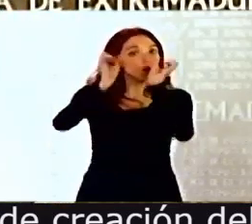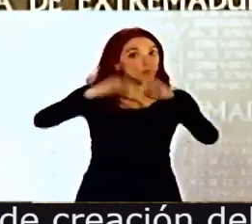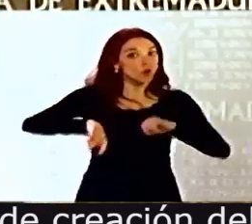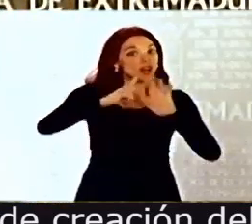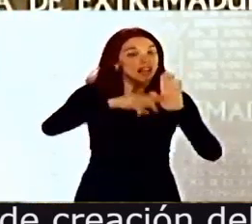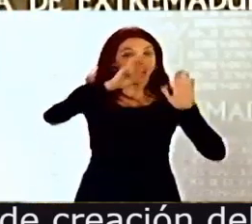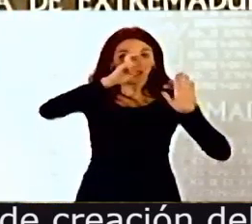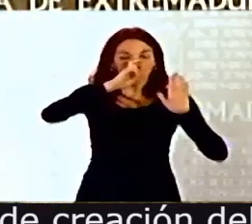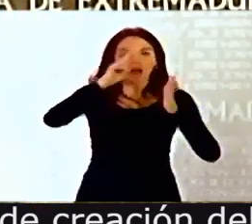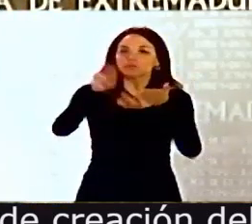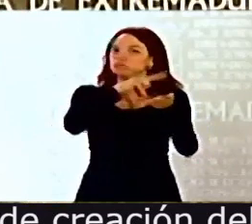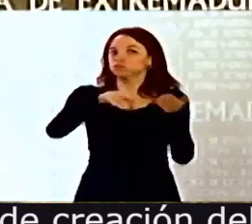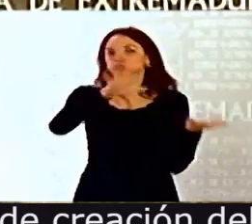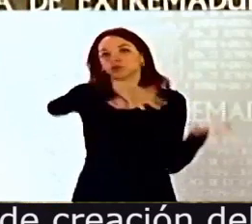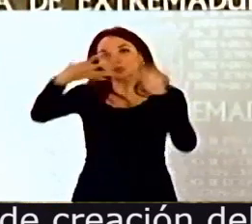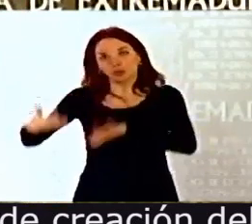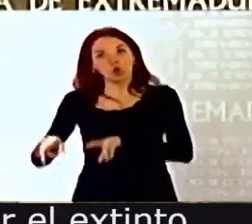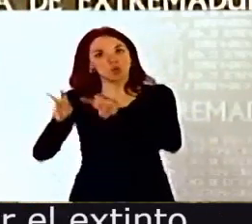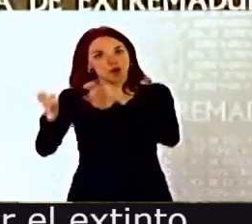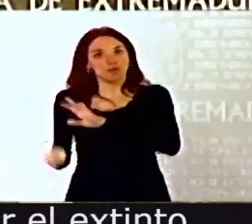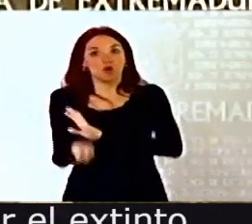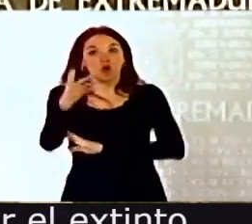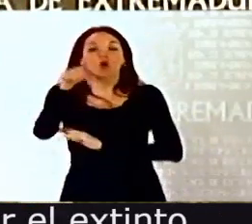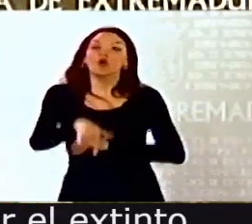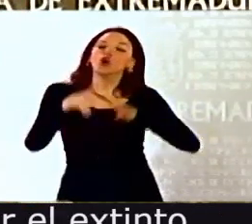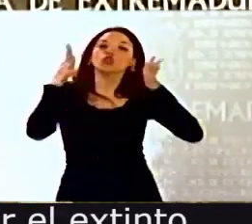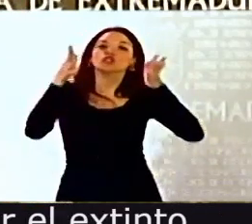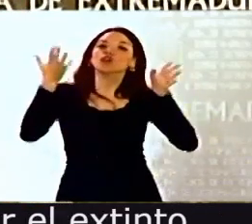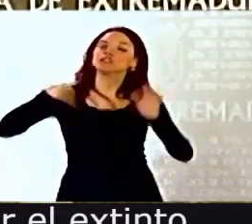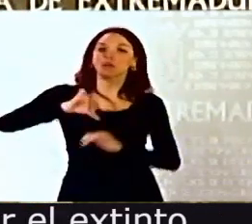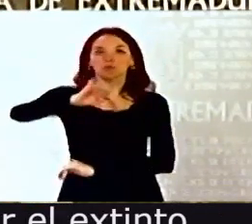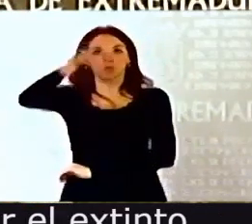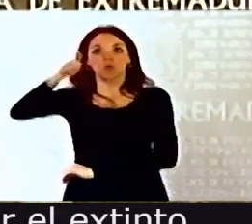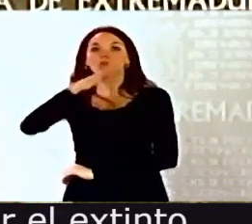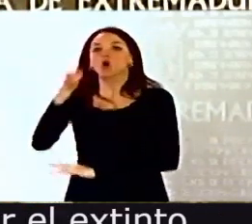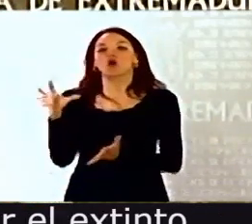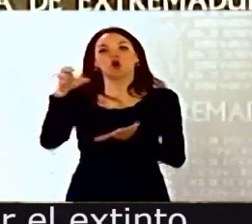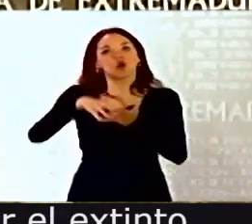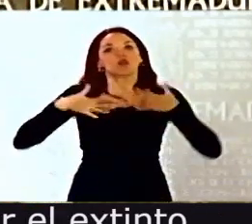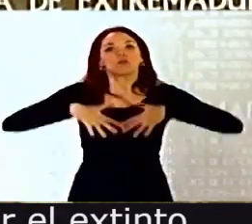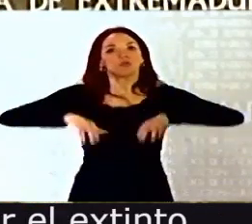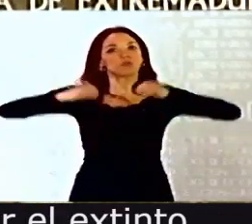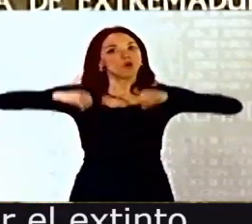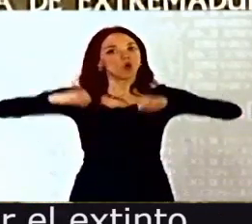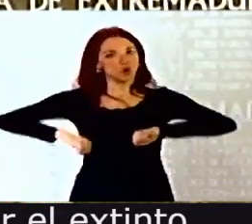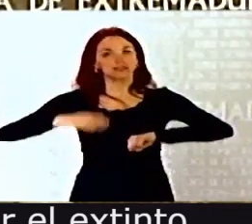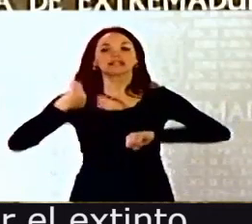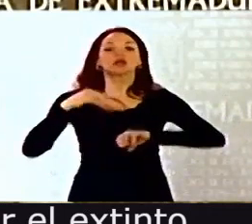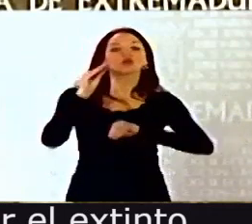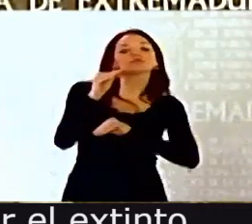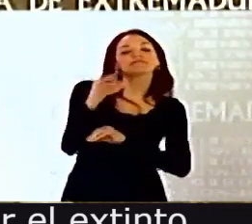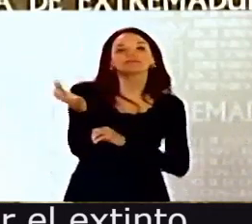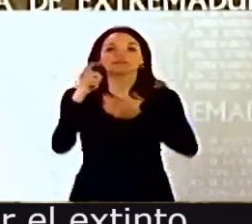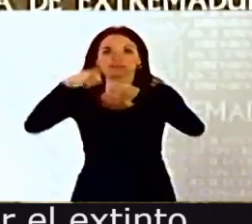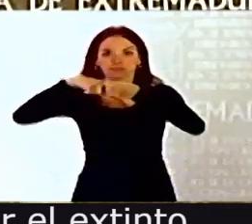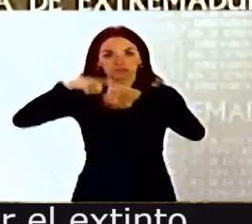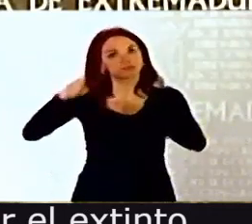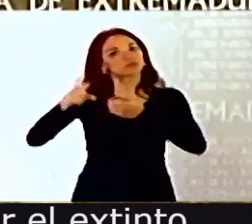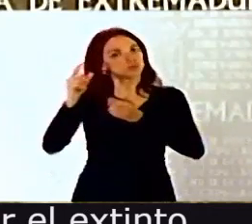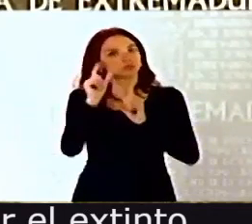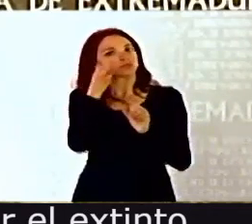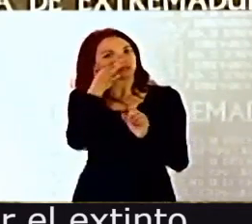anterior. En este Consejo que hoy aprobamos se configura como un órgano colegiado, consultivo y de participación, que